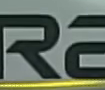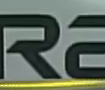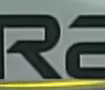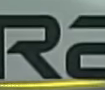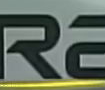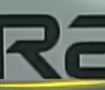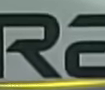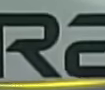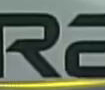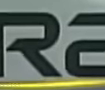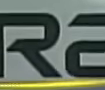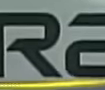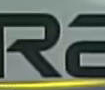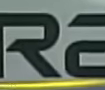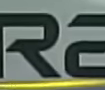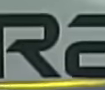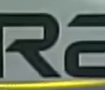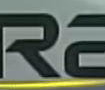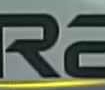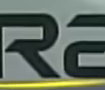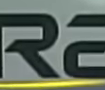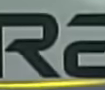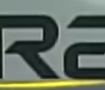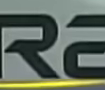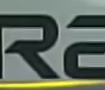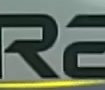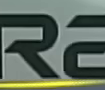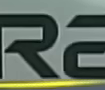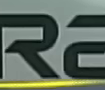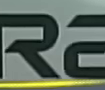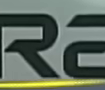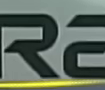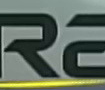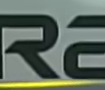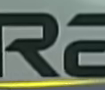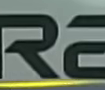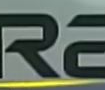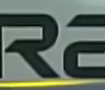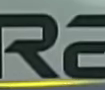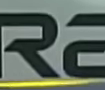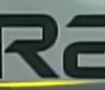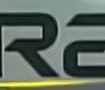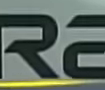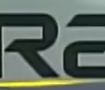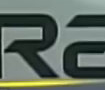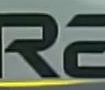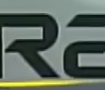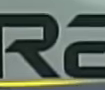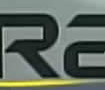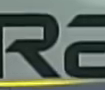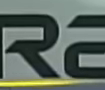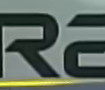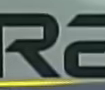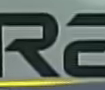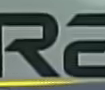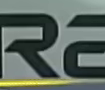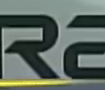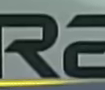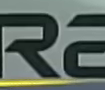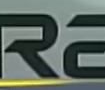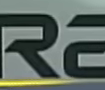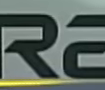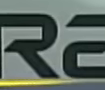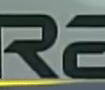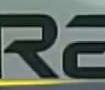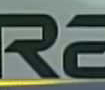28 de julio. No esperen a que se cierre el registro electoral, está abierto para ustedes